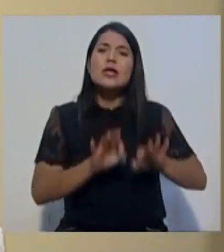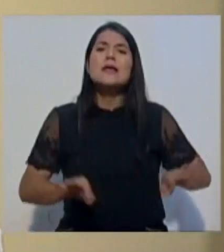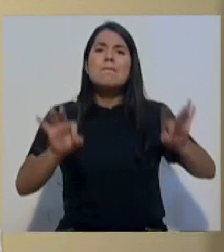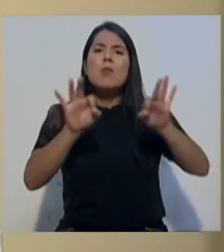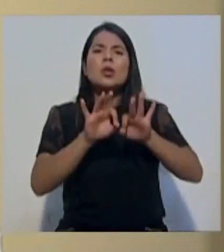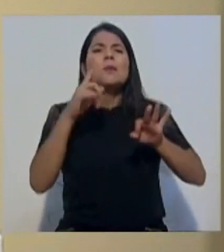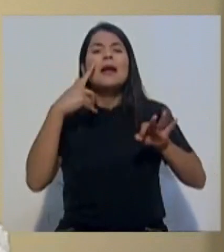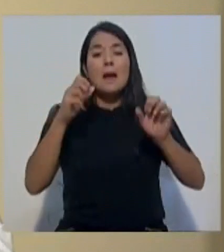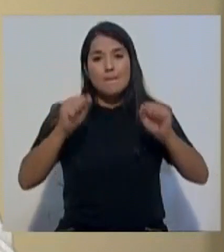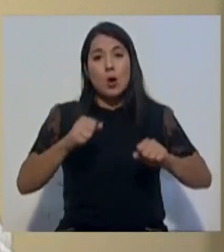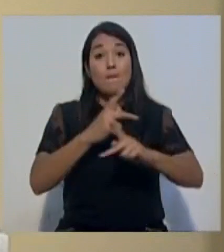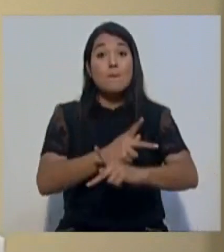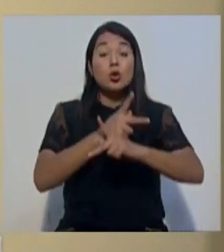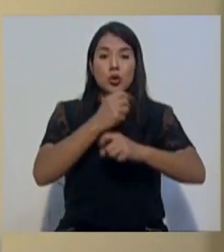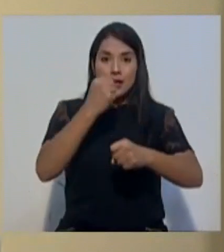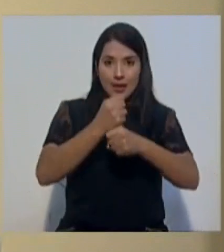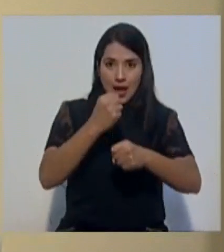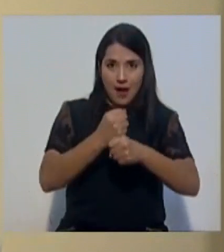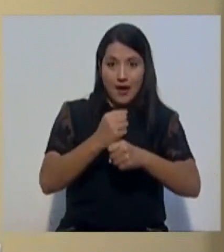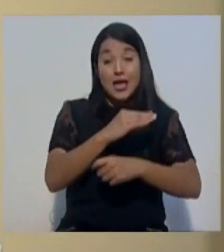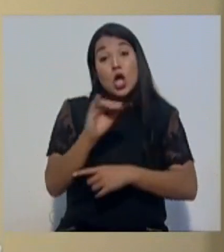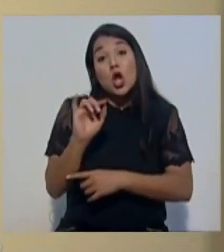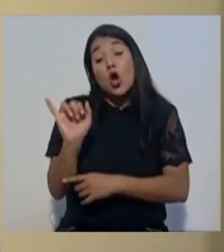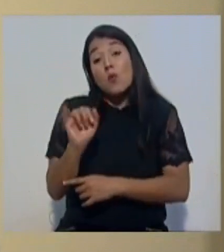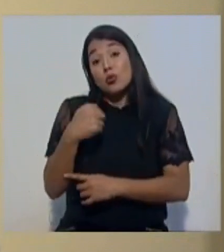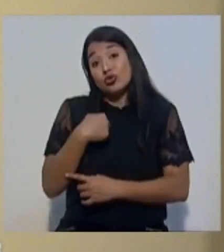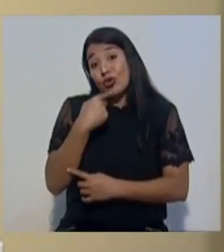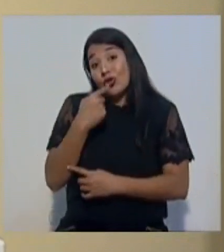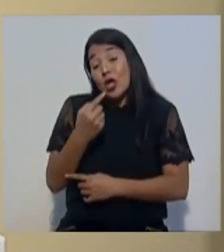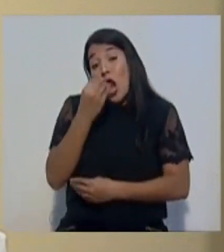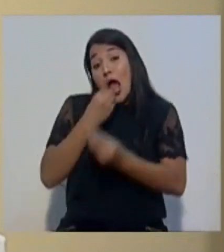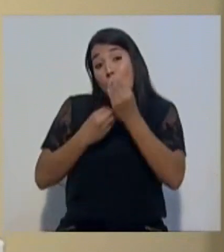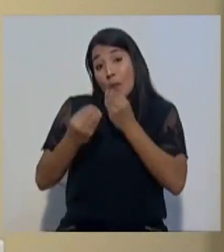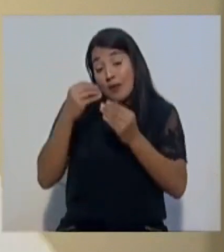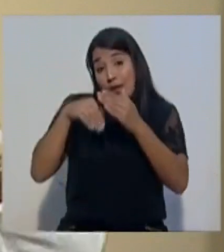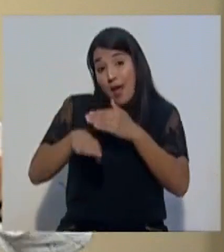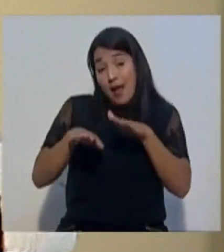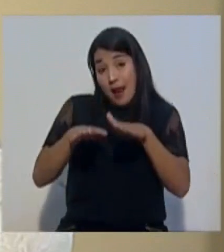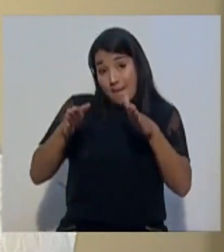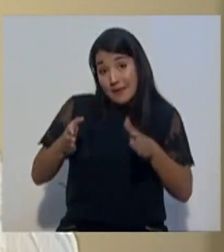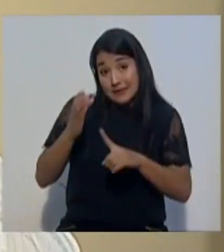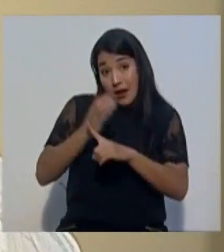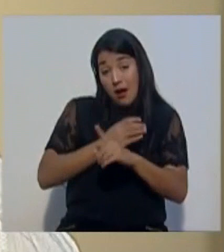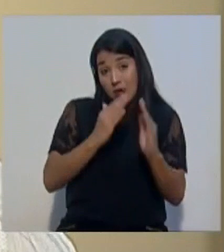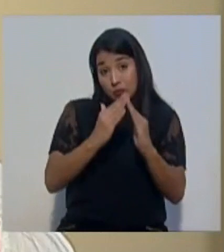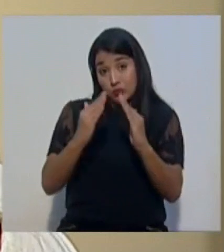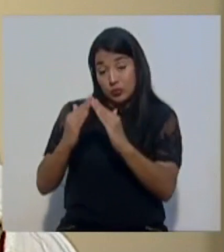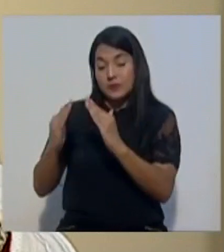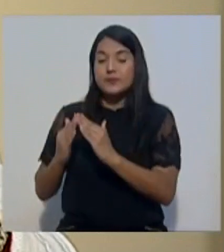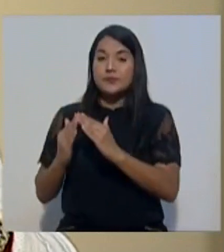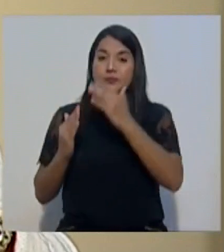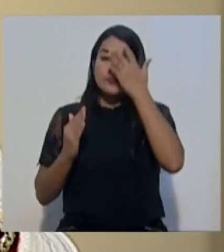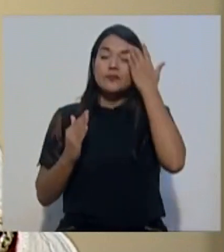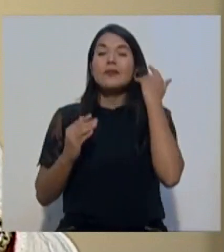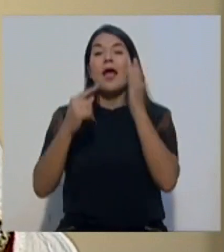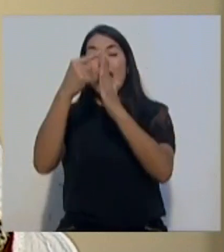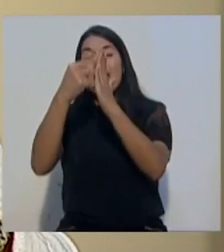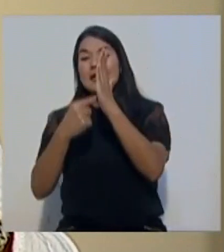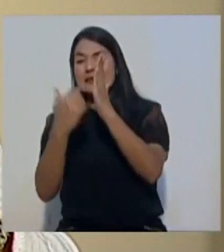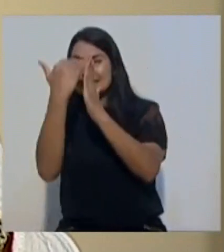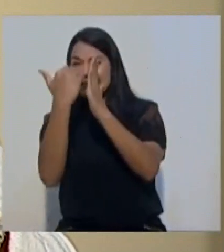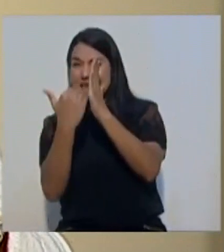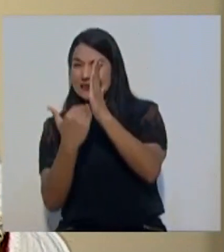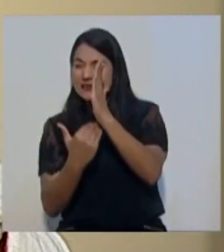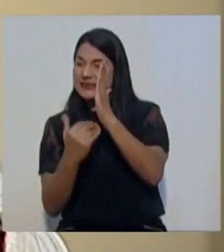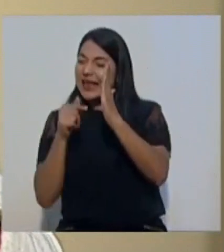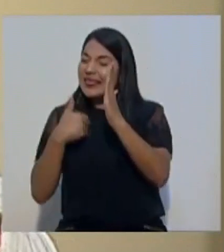el empleo y, como digo yo, el plato de comida en la mesa. Todas estas excepciones que superan aproximadamente, como